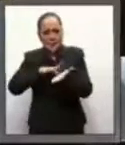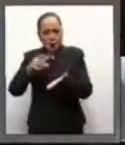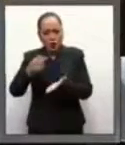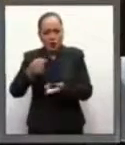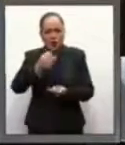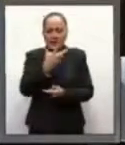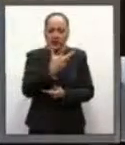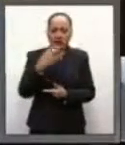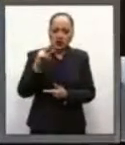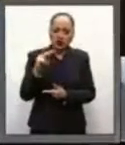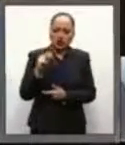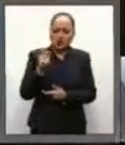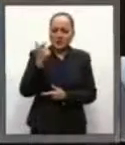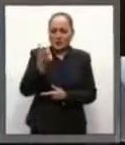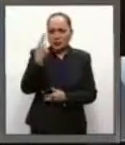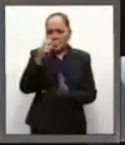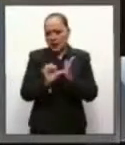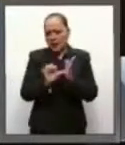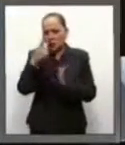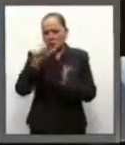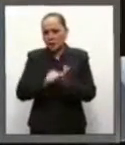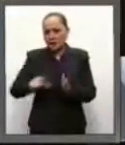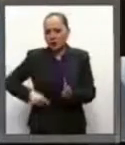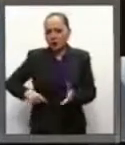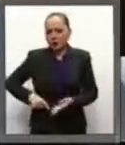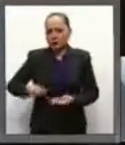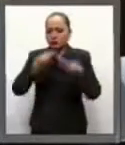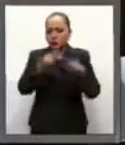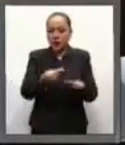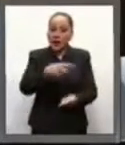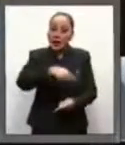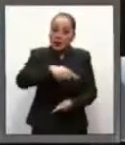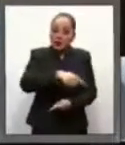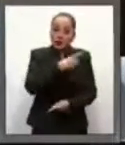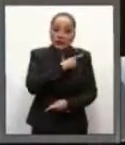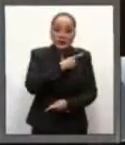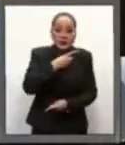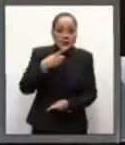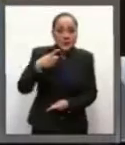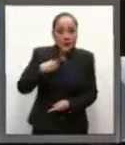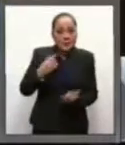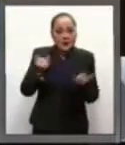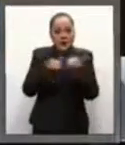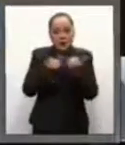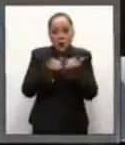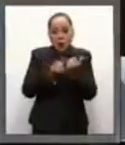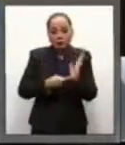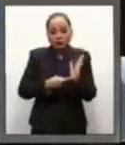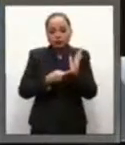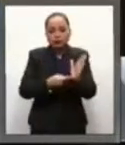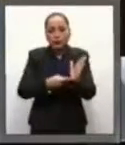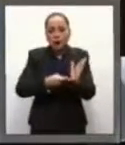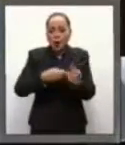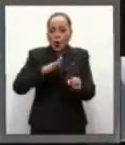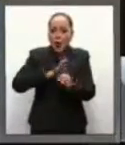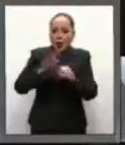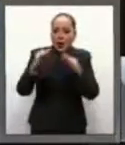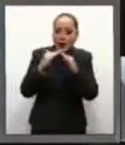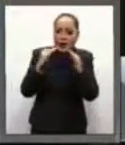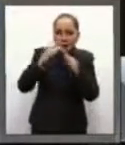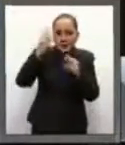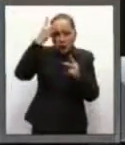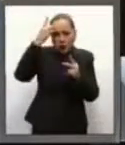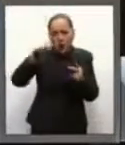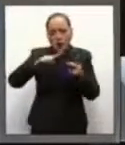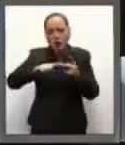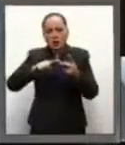580 pesos al mes por parte del gobierno, tendrían que realizar su declaración patrimonial.